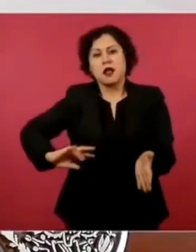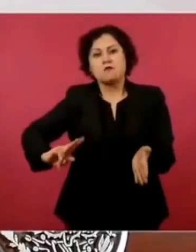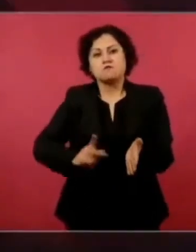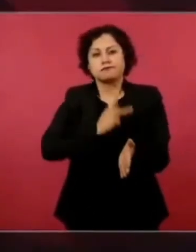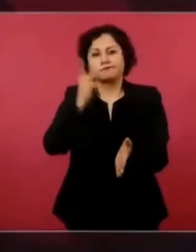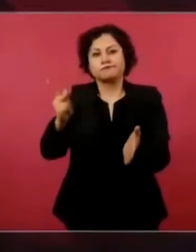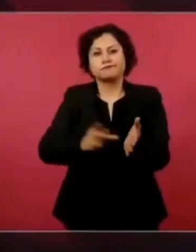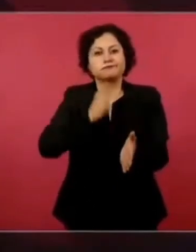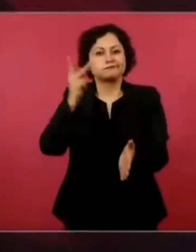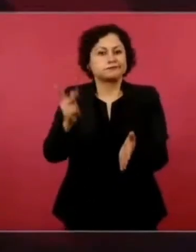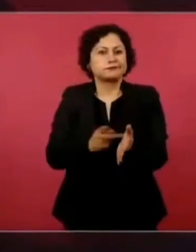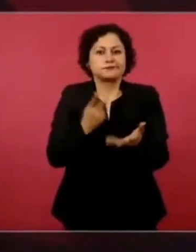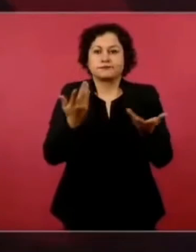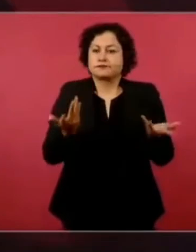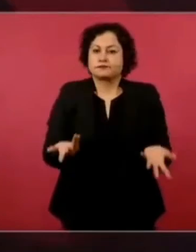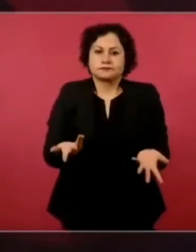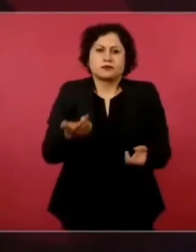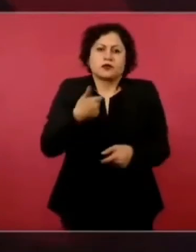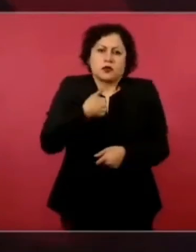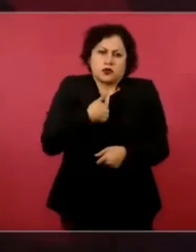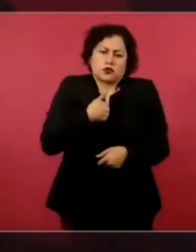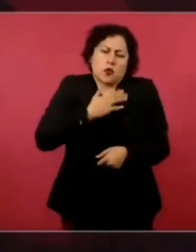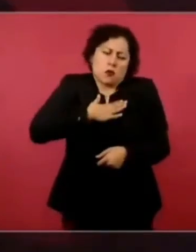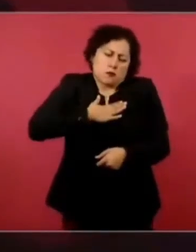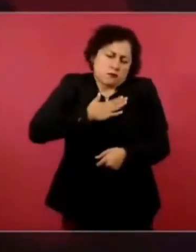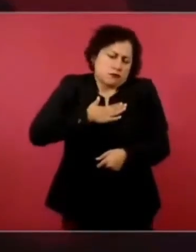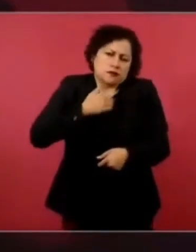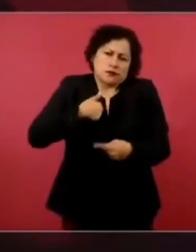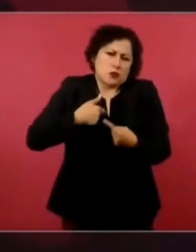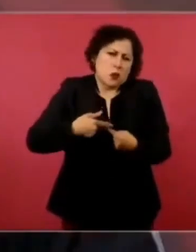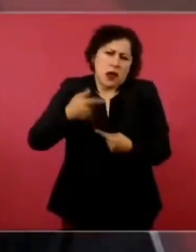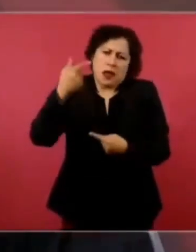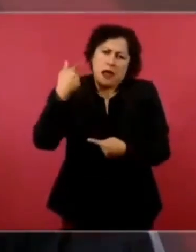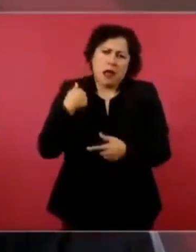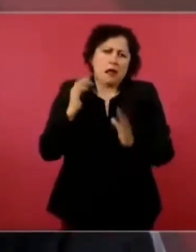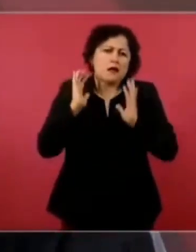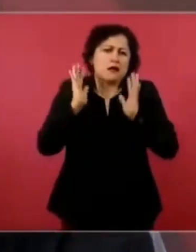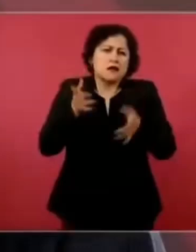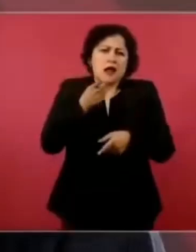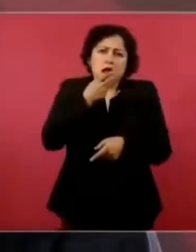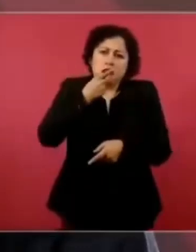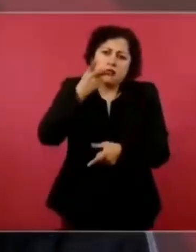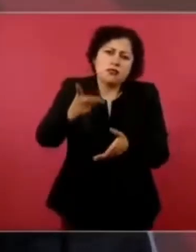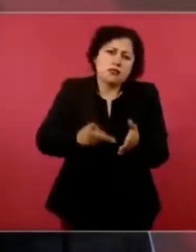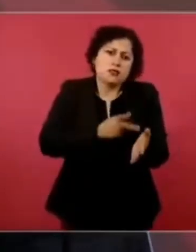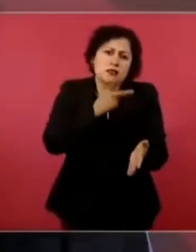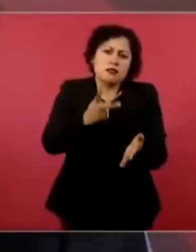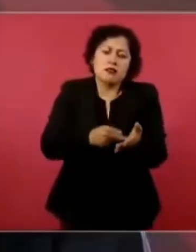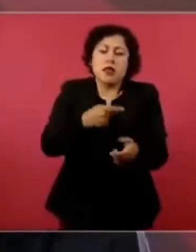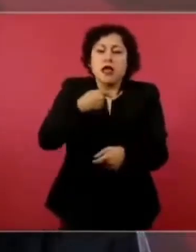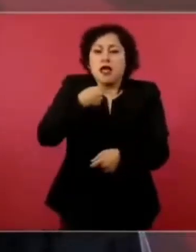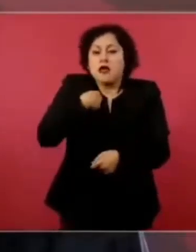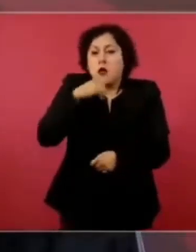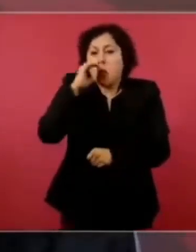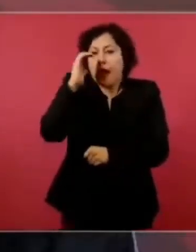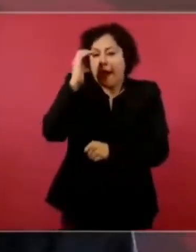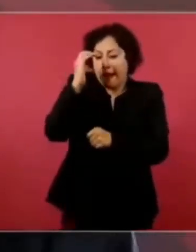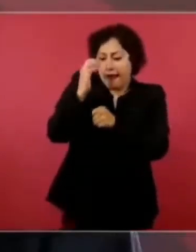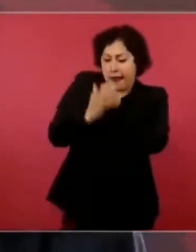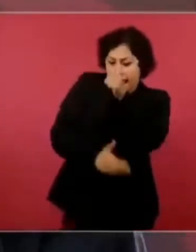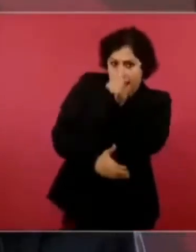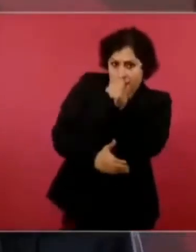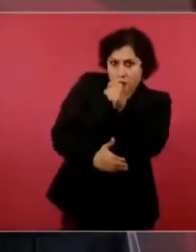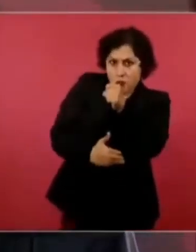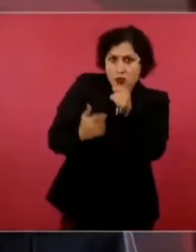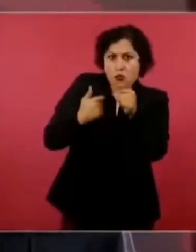y en mi caso, pues ya lo he dicho desde hace algún tiempo, yo me voy a retirar, me voy a jubilar.